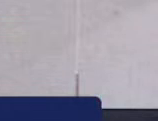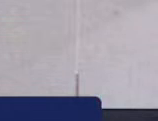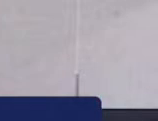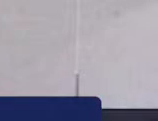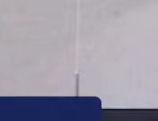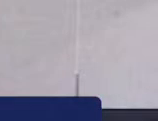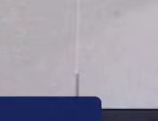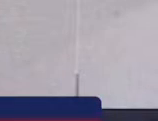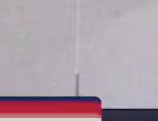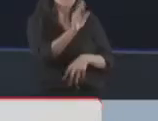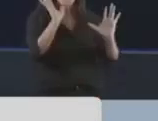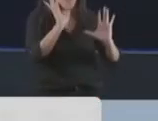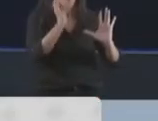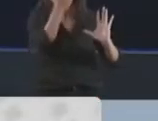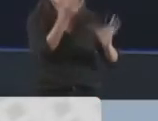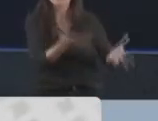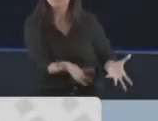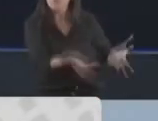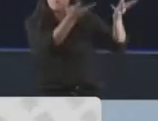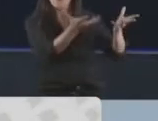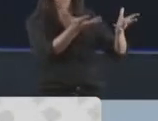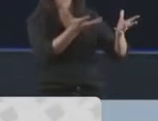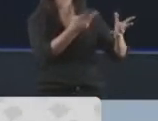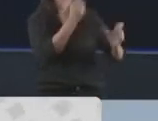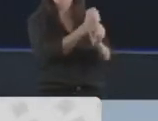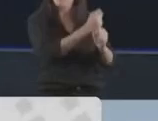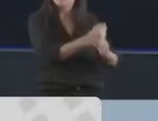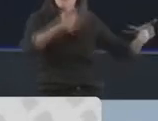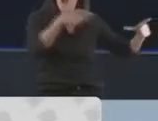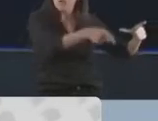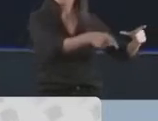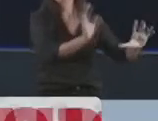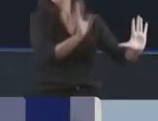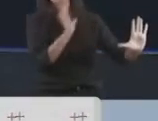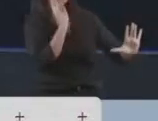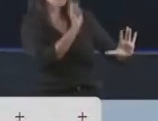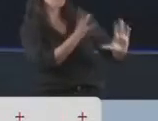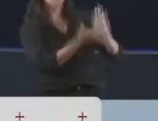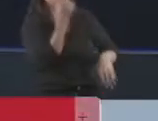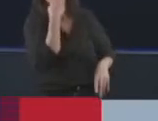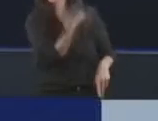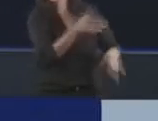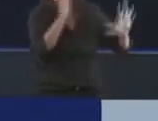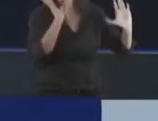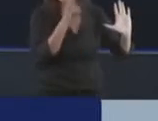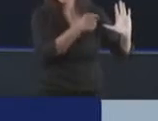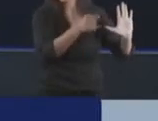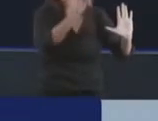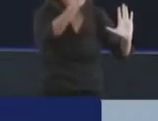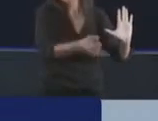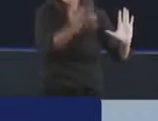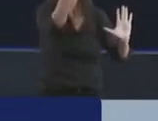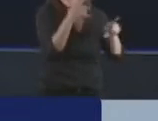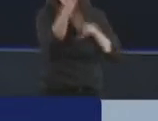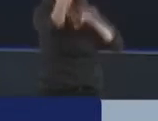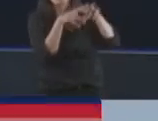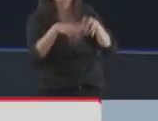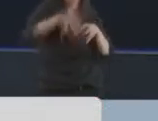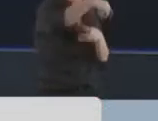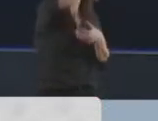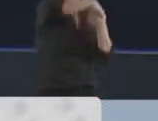que pagar el plan que continúa pagando el estado cuando pase un año de esta